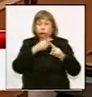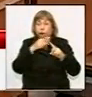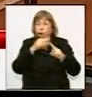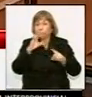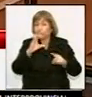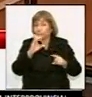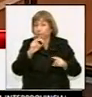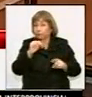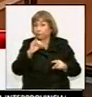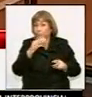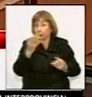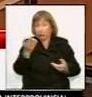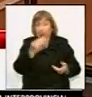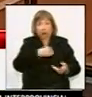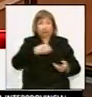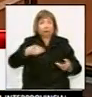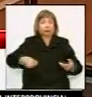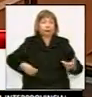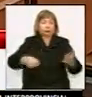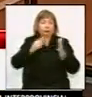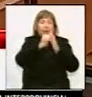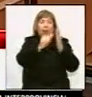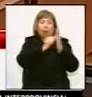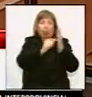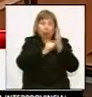y que si la ministra tiene una agenda